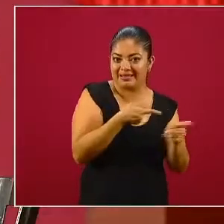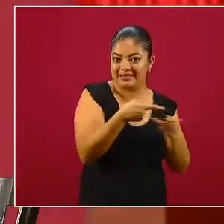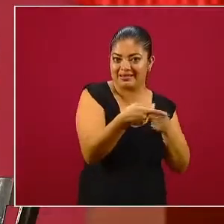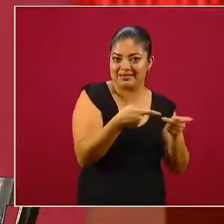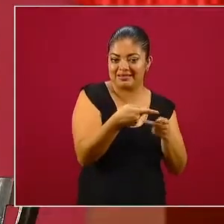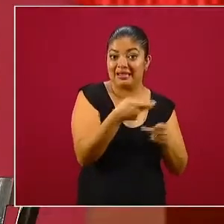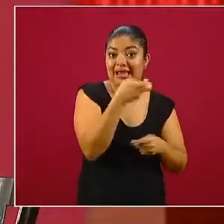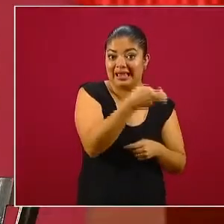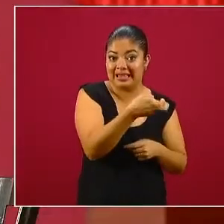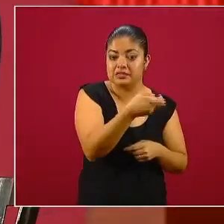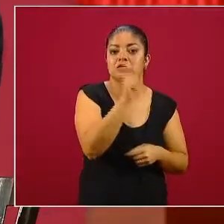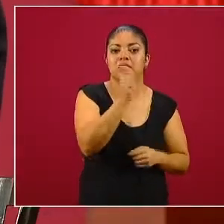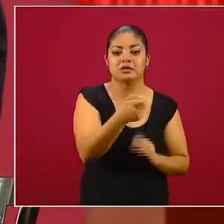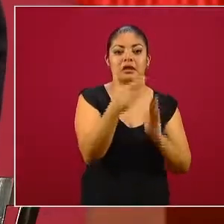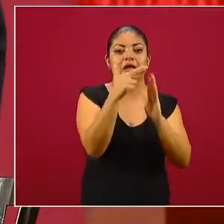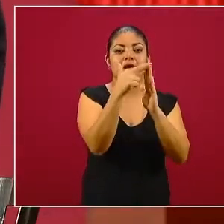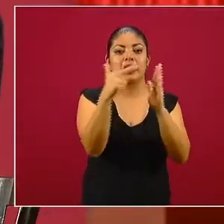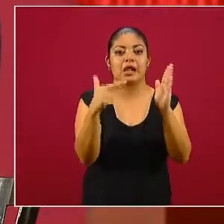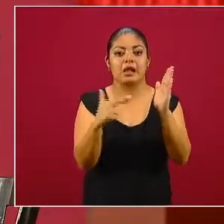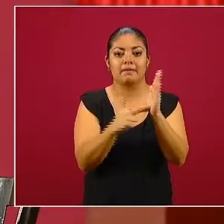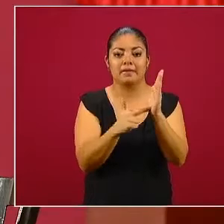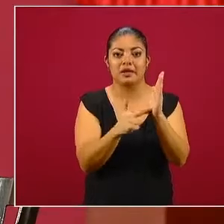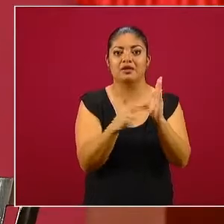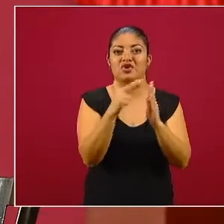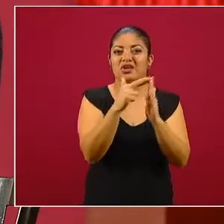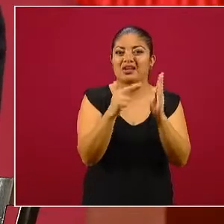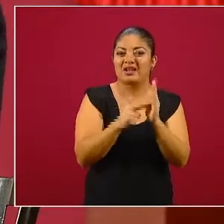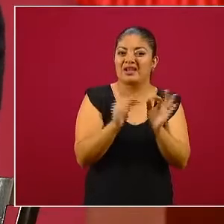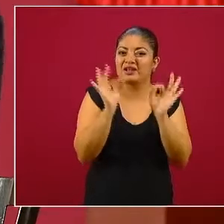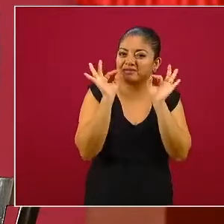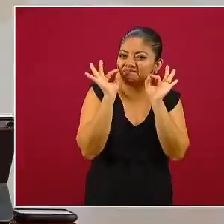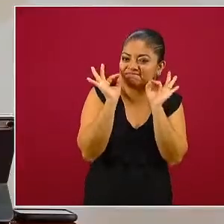se conecta con reglas claras, reglas